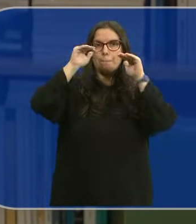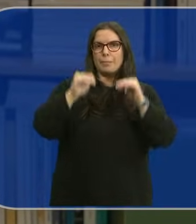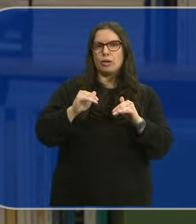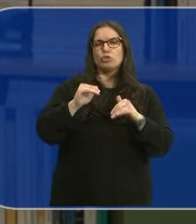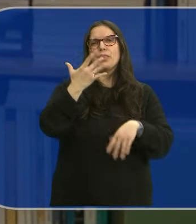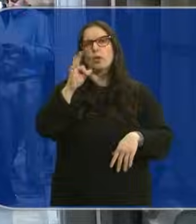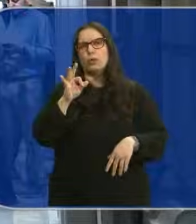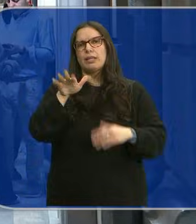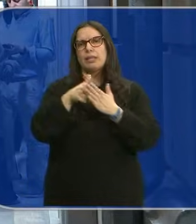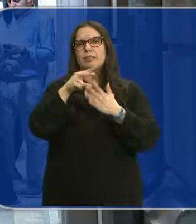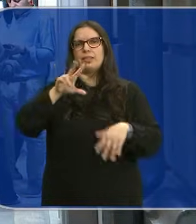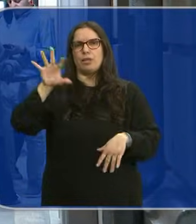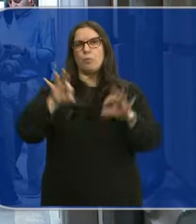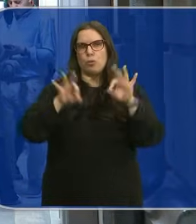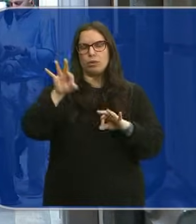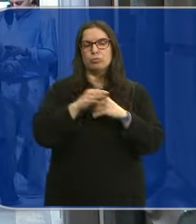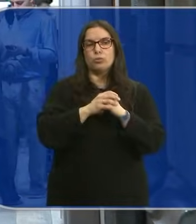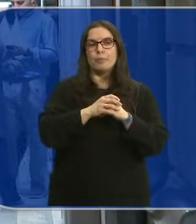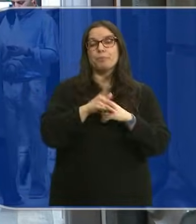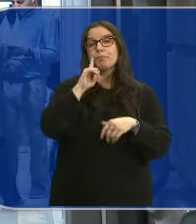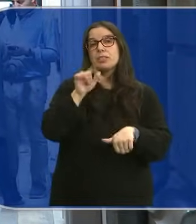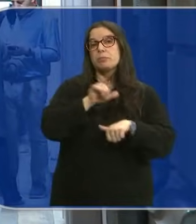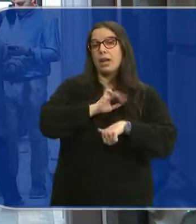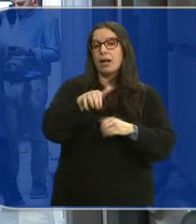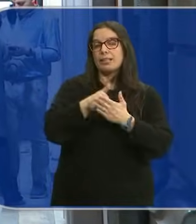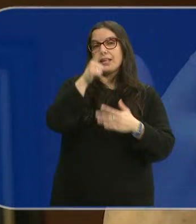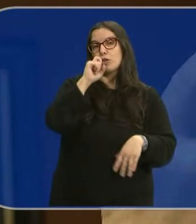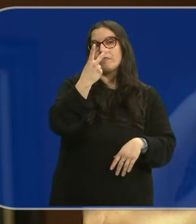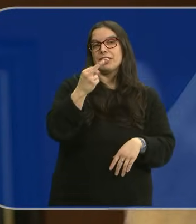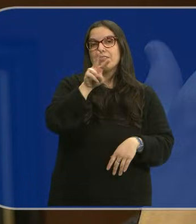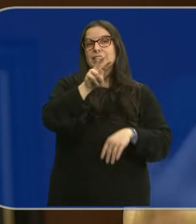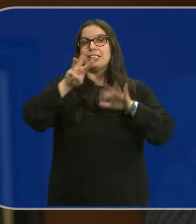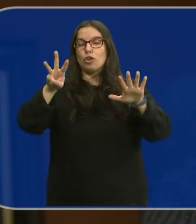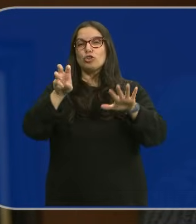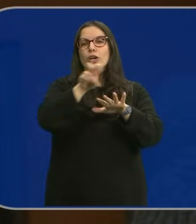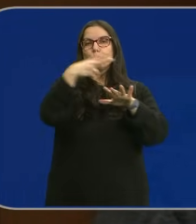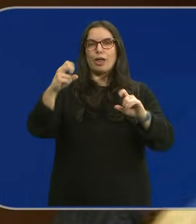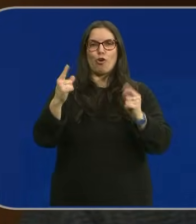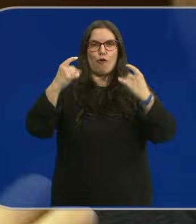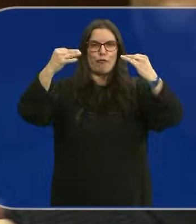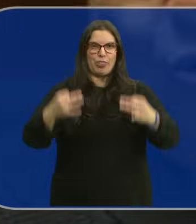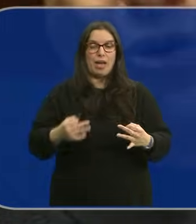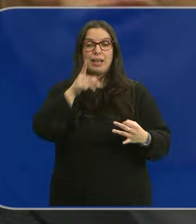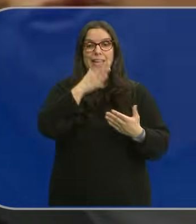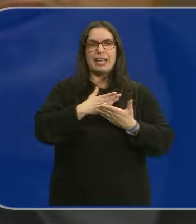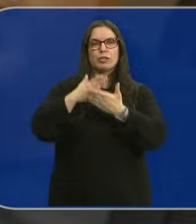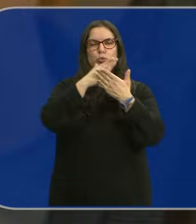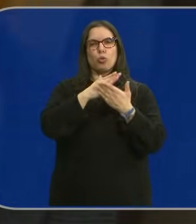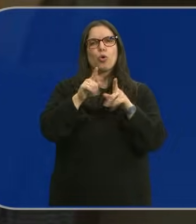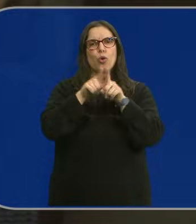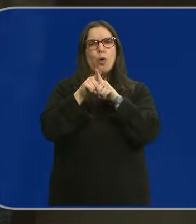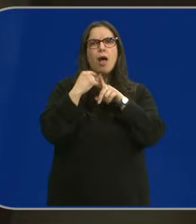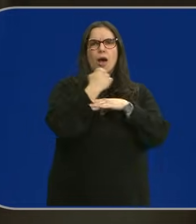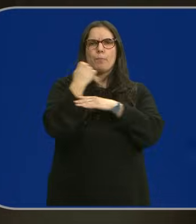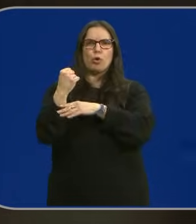50 y 25% respectivamente. Habrá que esperar, sin embargo, a 2028 para conocer resultados definitivos de un estudio avalado por